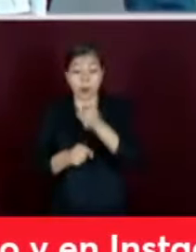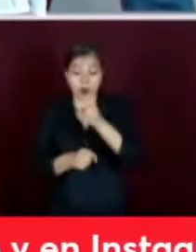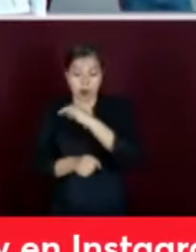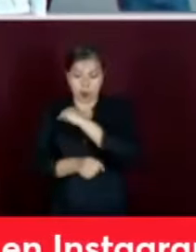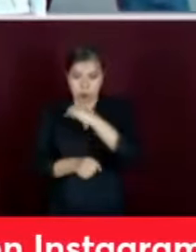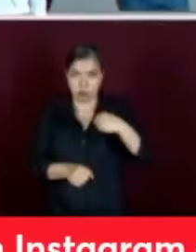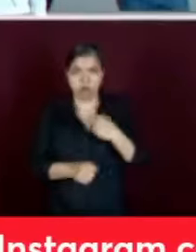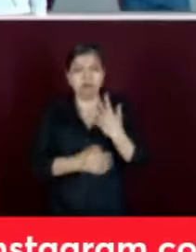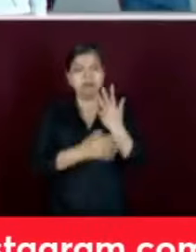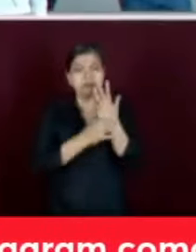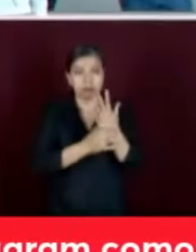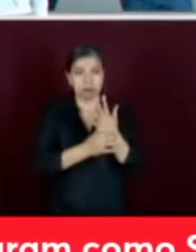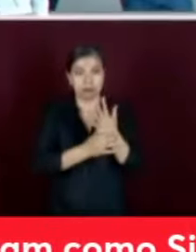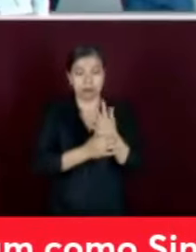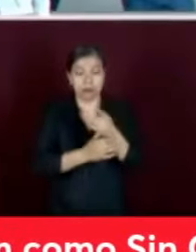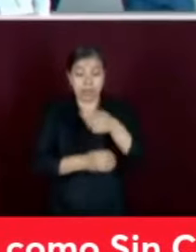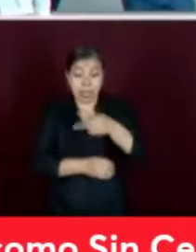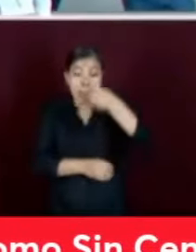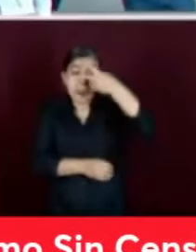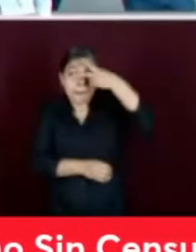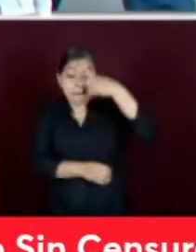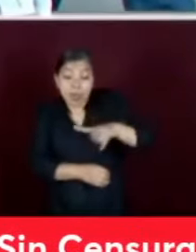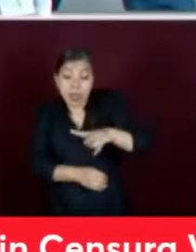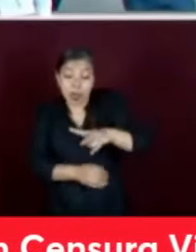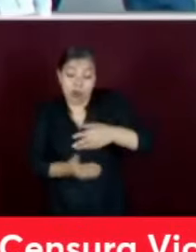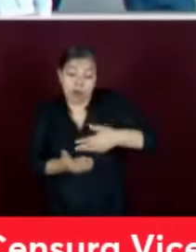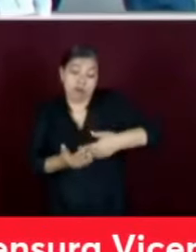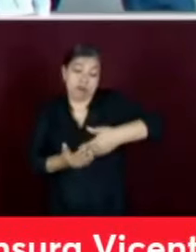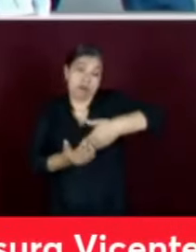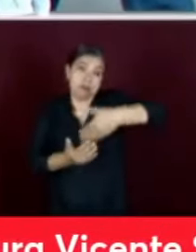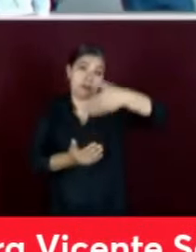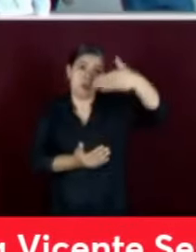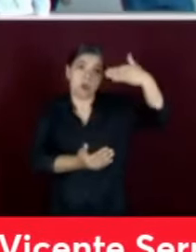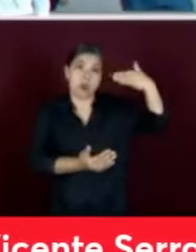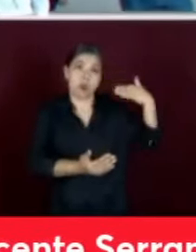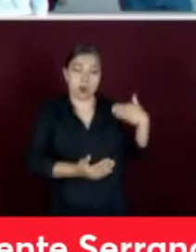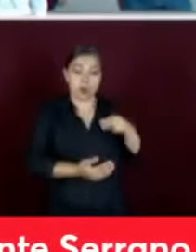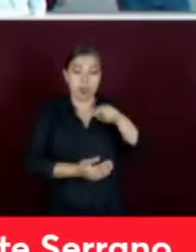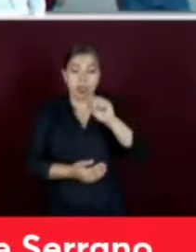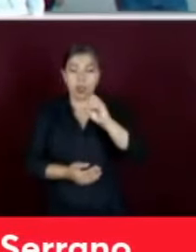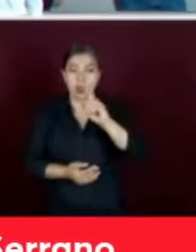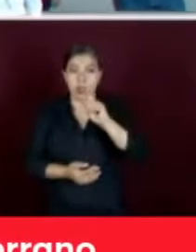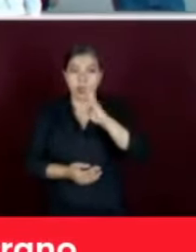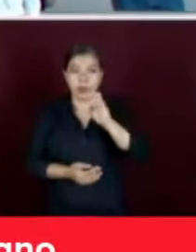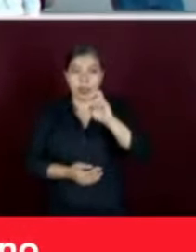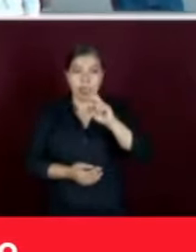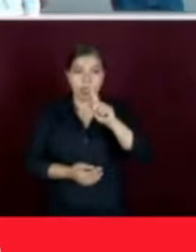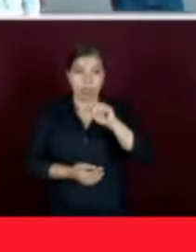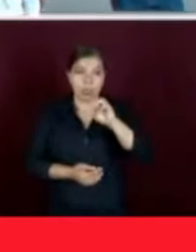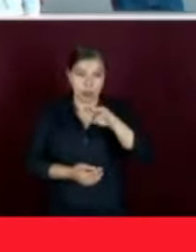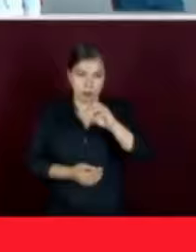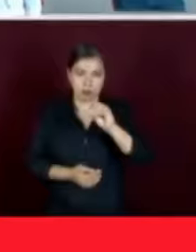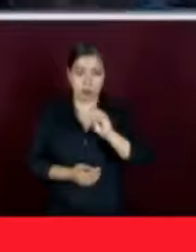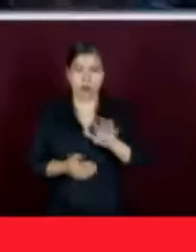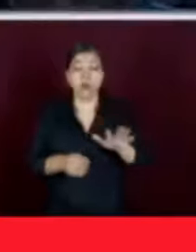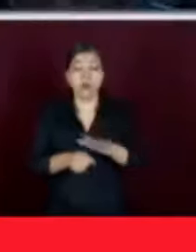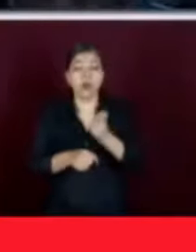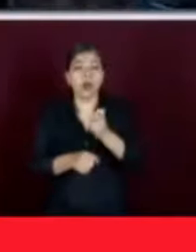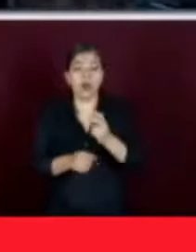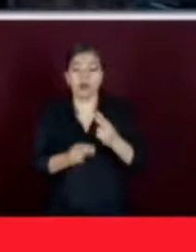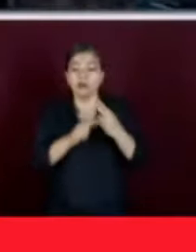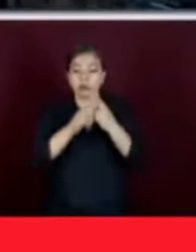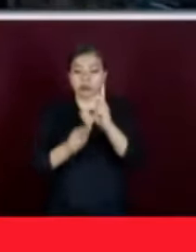decir que en México quedó atrás el neoliberalismo, porque durante